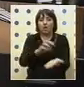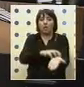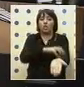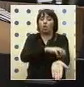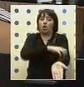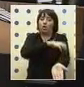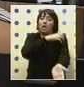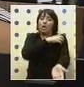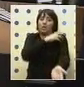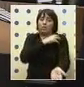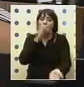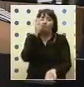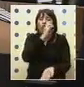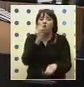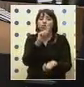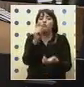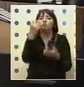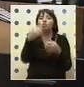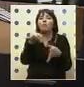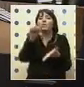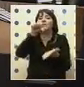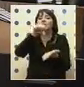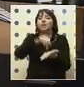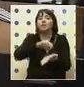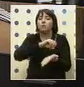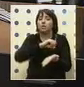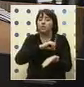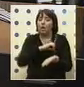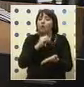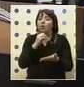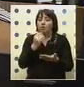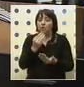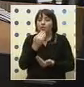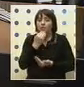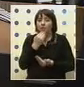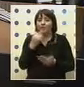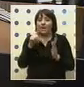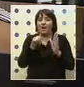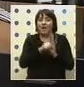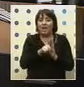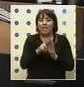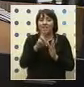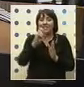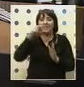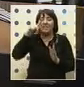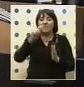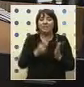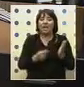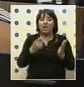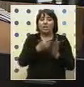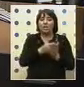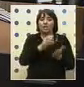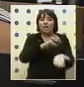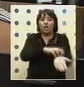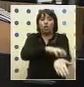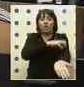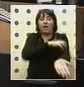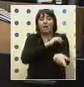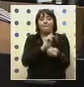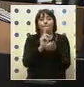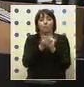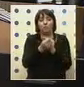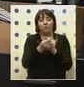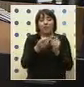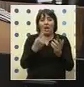buscar descentralización en nuestro país, y que tiene que existir una ley de rentas regionales y modificar la ley de rentas